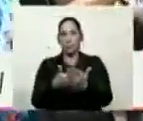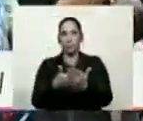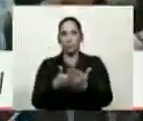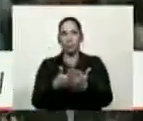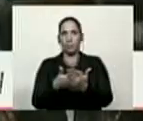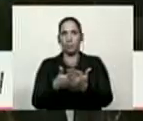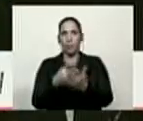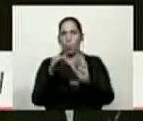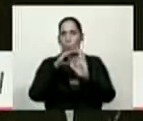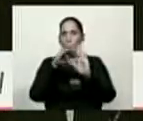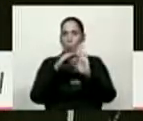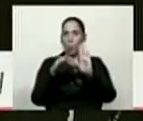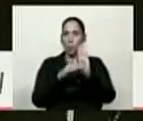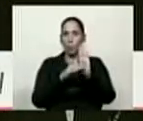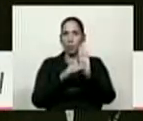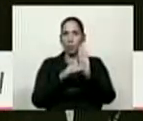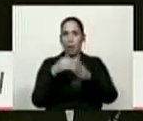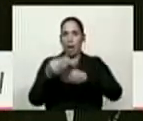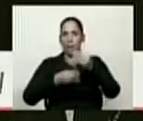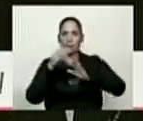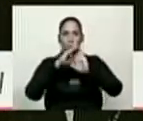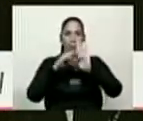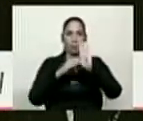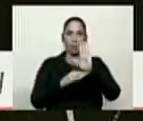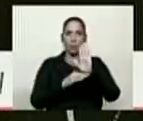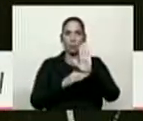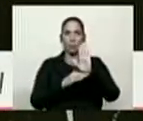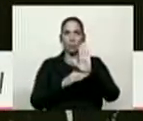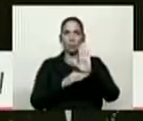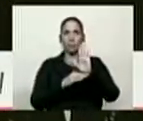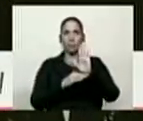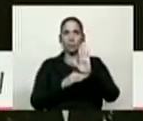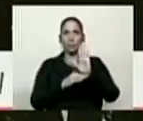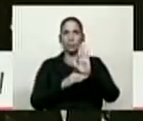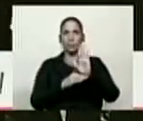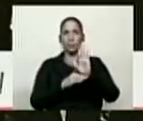Hasta cumplir y hacer cumplir